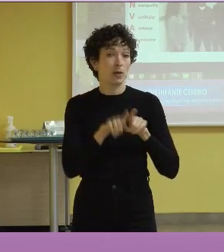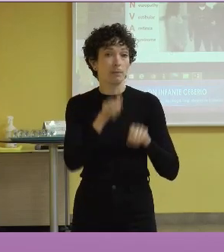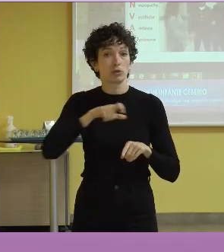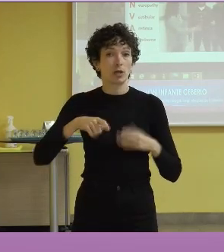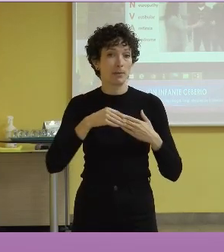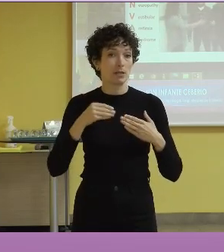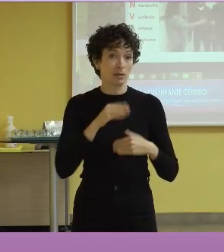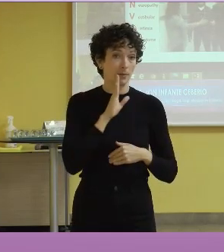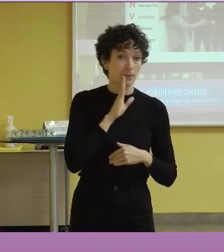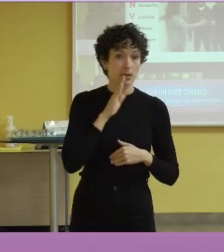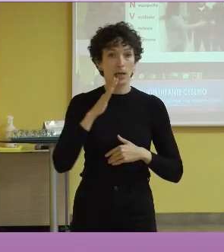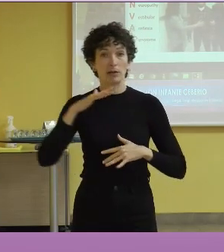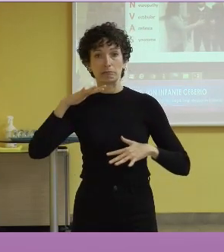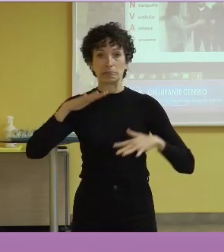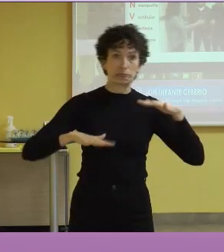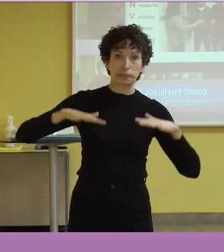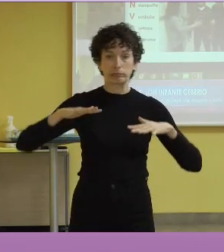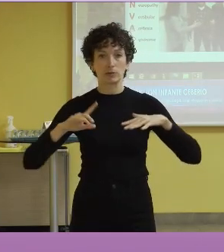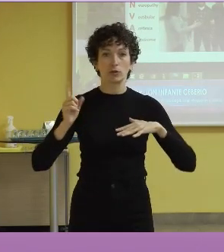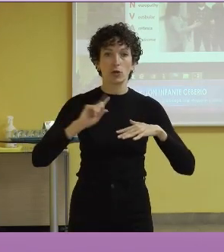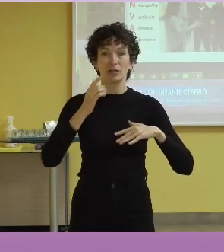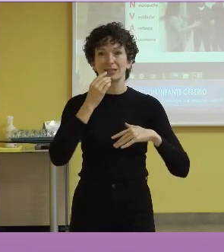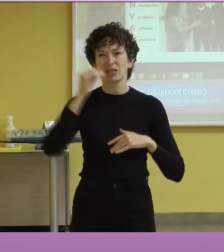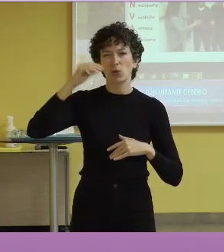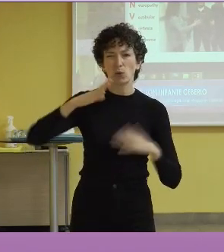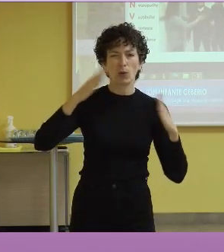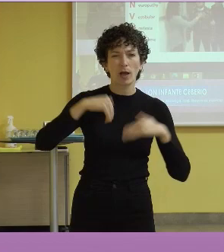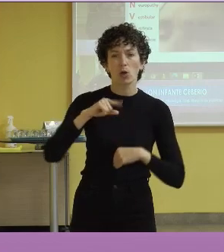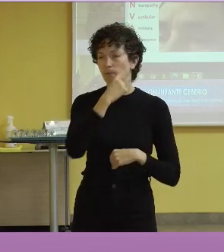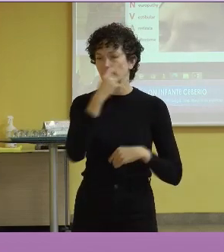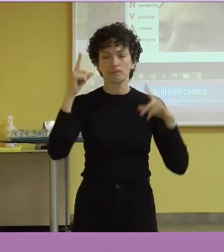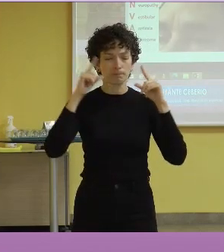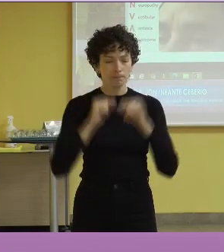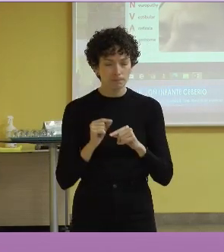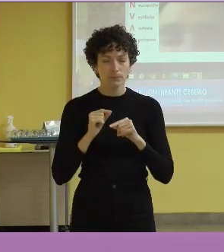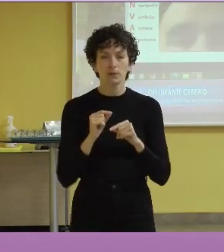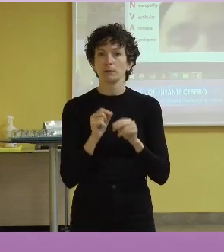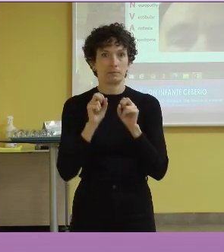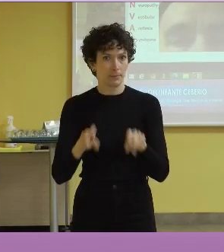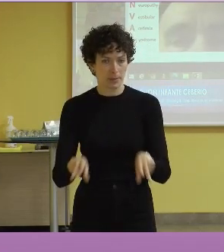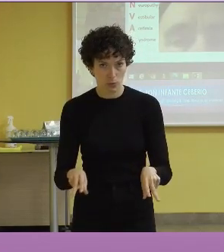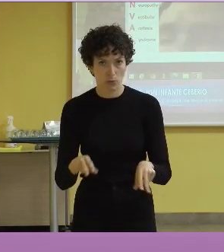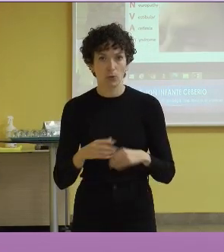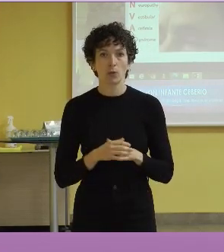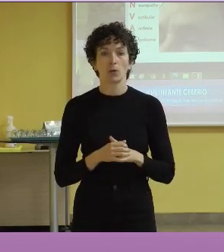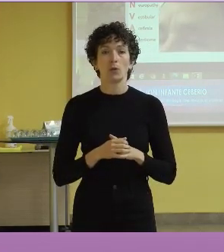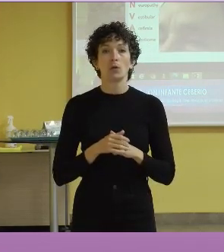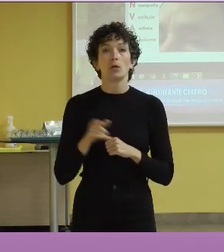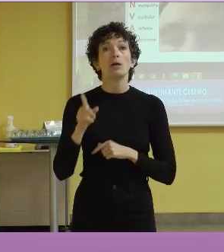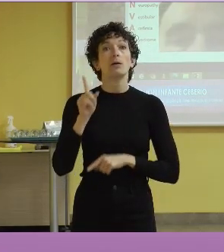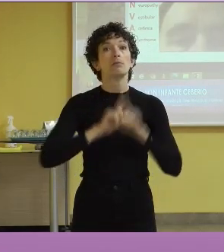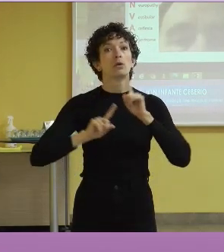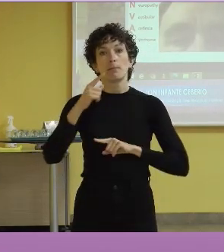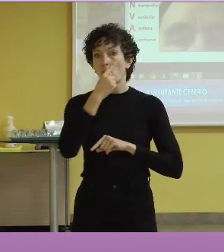con inestabilidad. Cuando falta la luz o cuando cierran los ojos, la inestabilidad empeora mucho. Bueno, tienen algunas